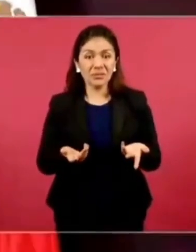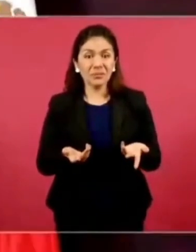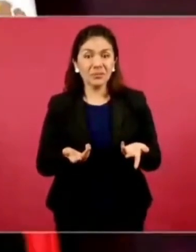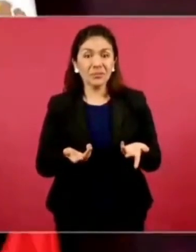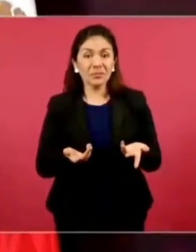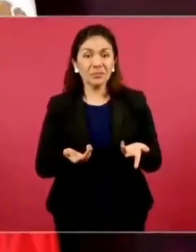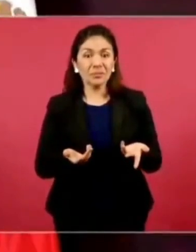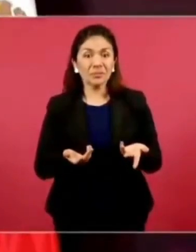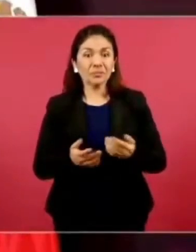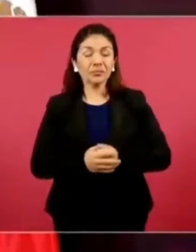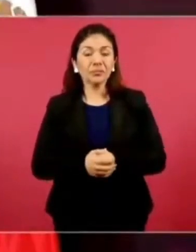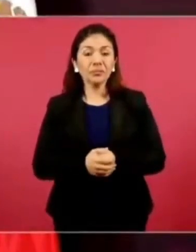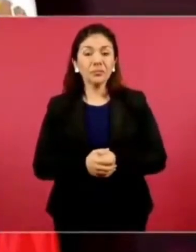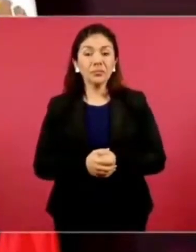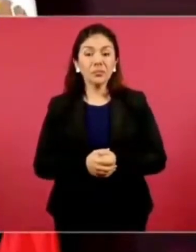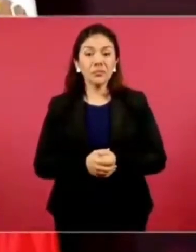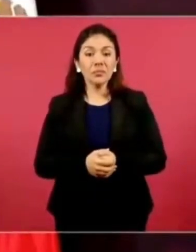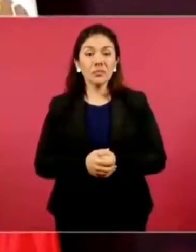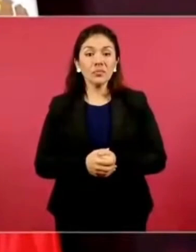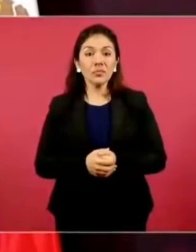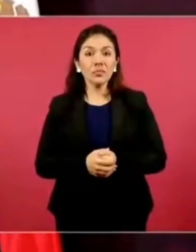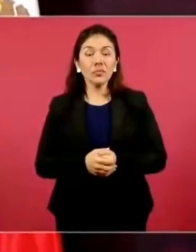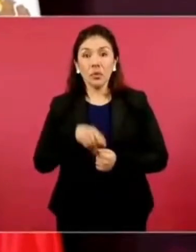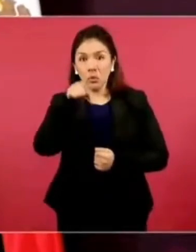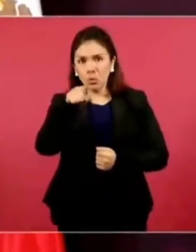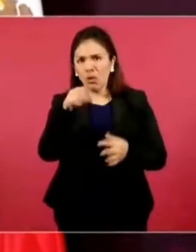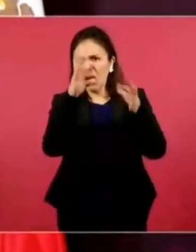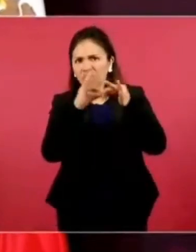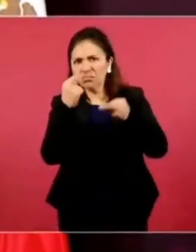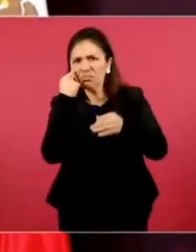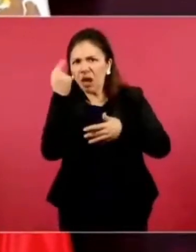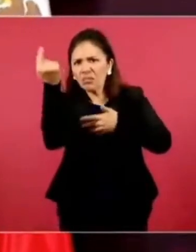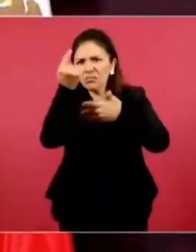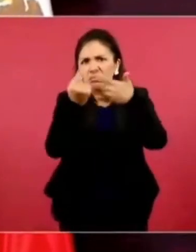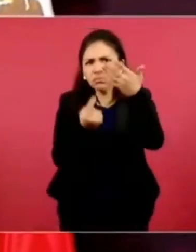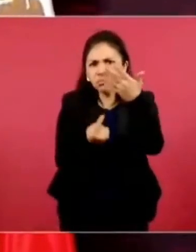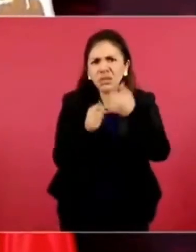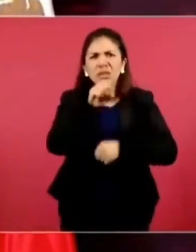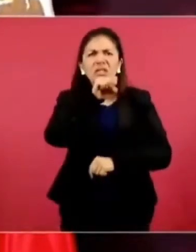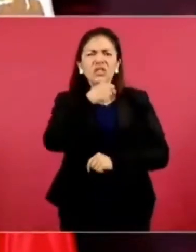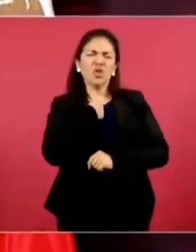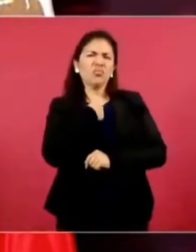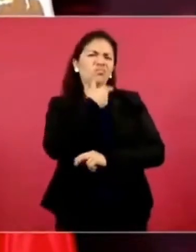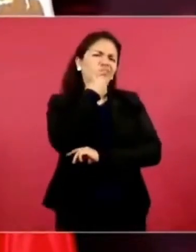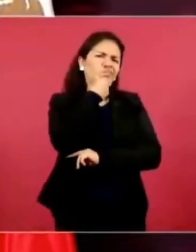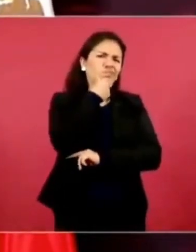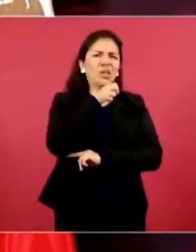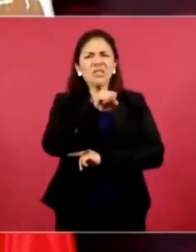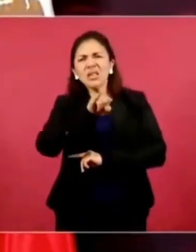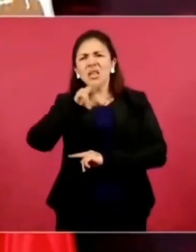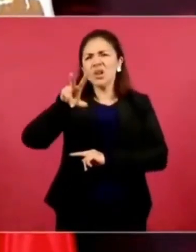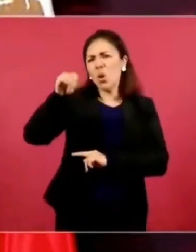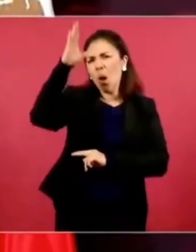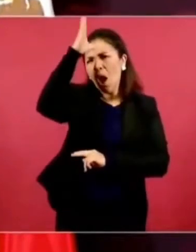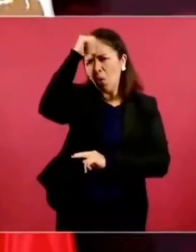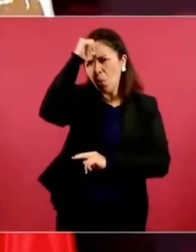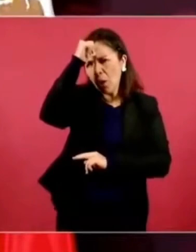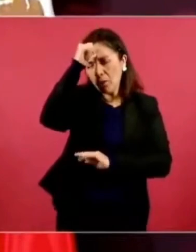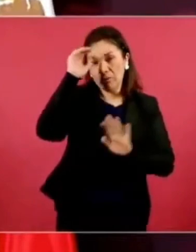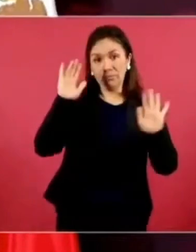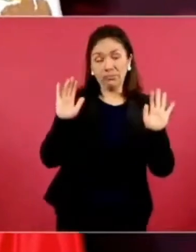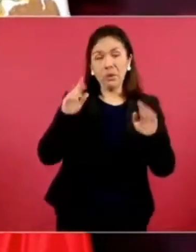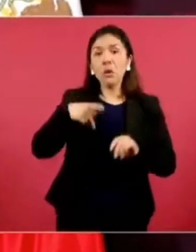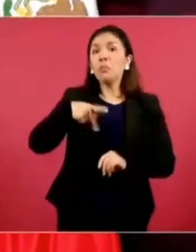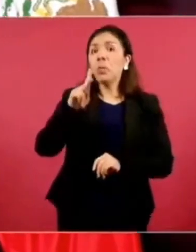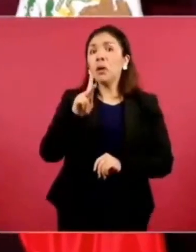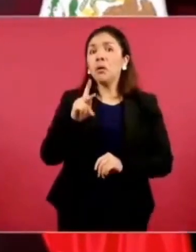para ver si estás, estoy de acuerdo o no estoy de acuerdo. Pues resulta que no hay definición, o que lo mismo